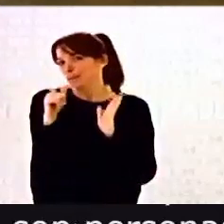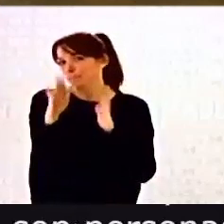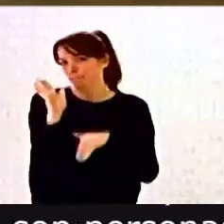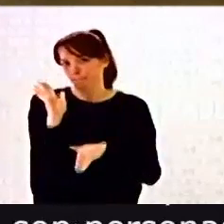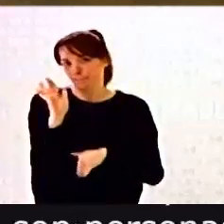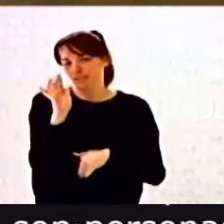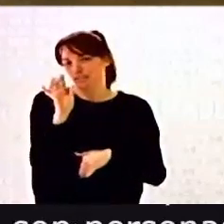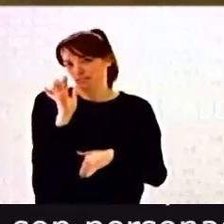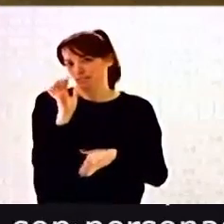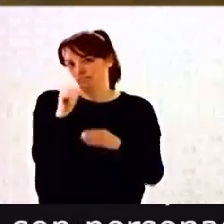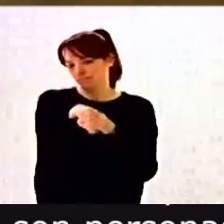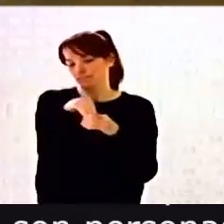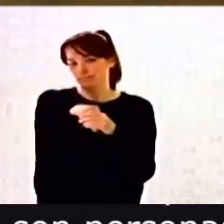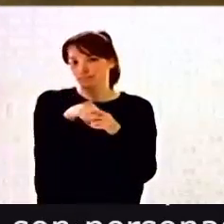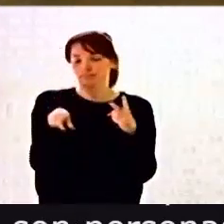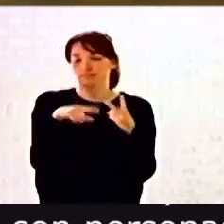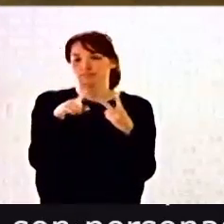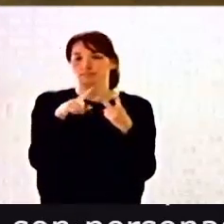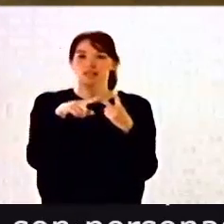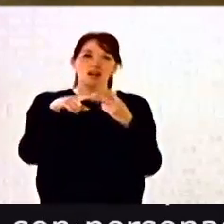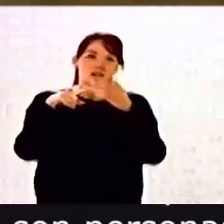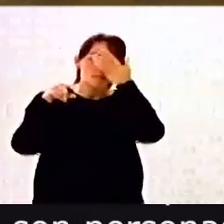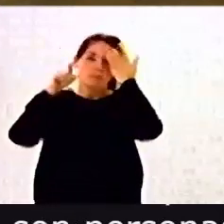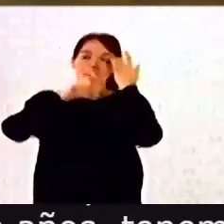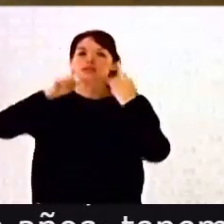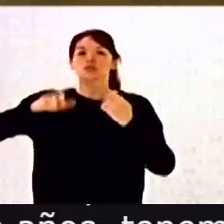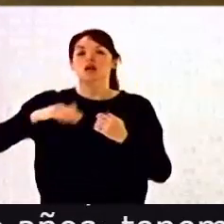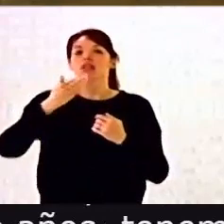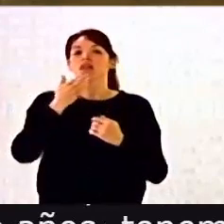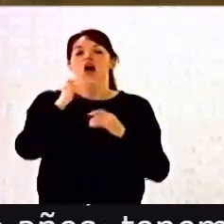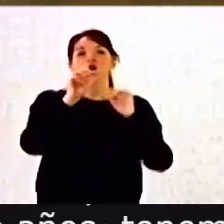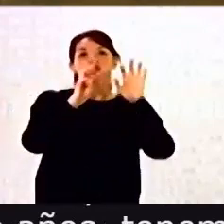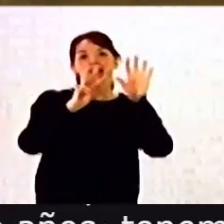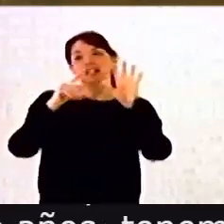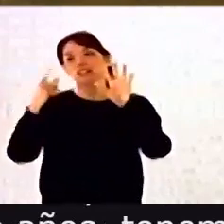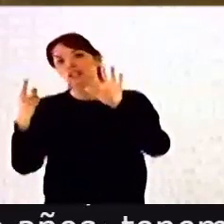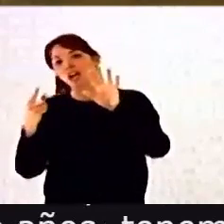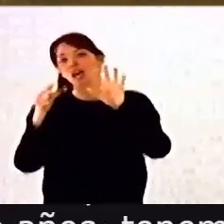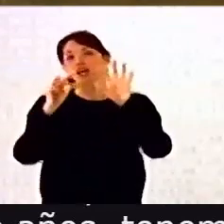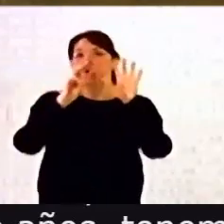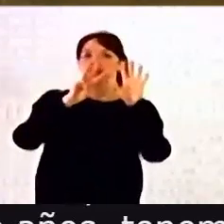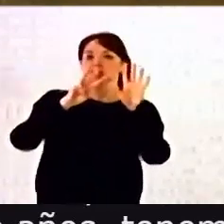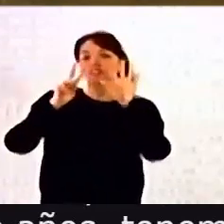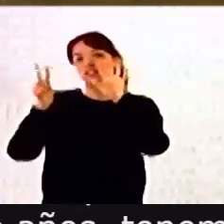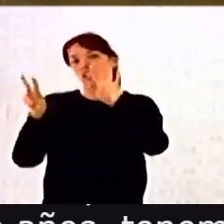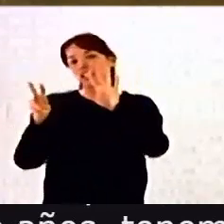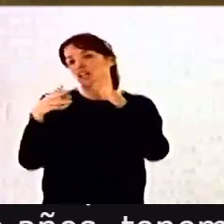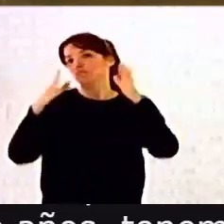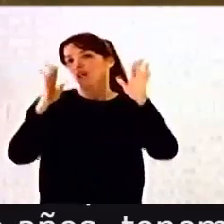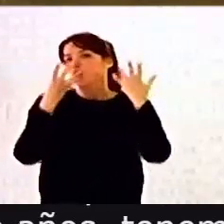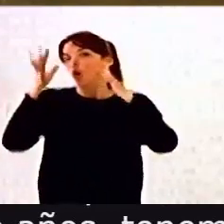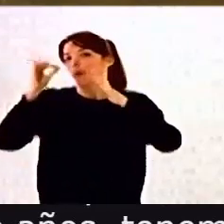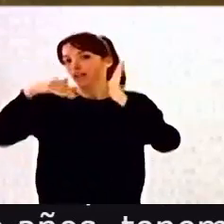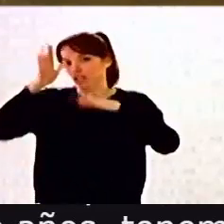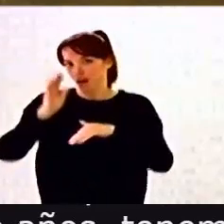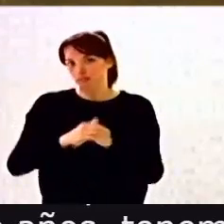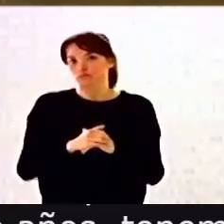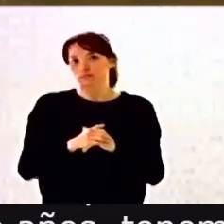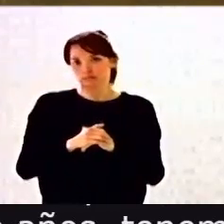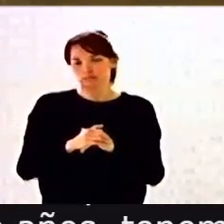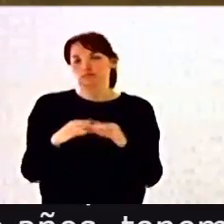años, tenemos personas de 86, 87, 89, 90 y tantos años que están dentro